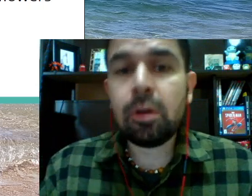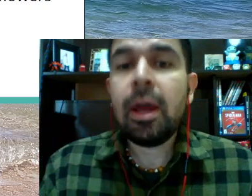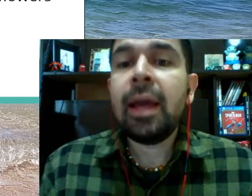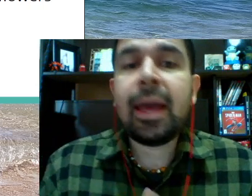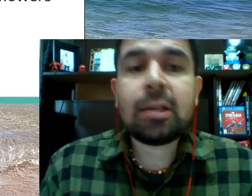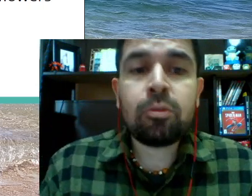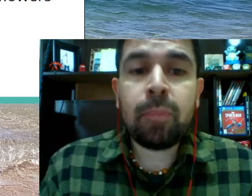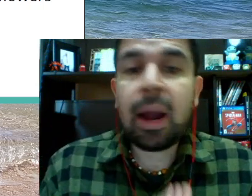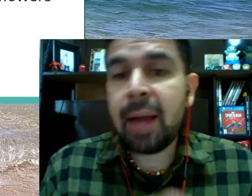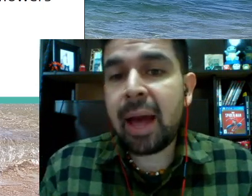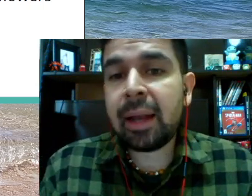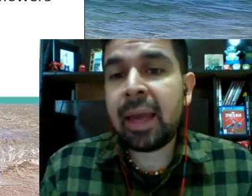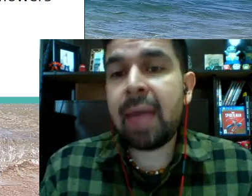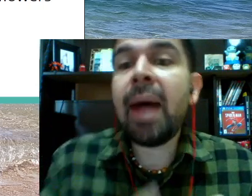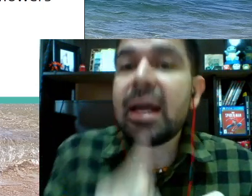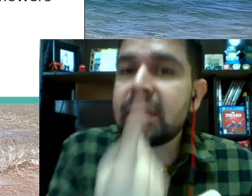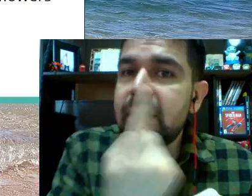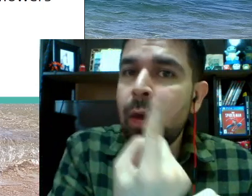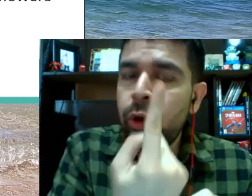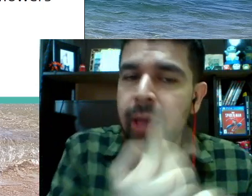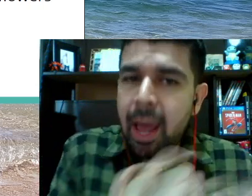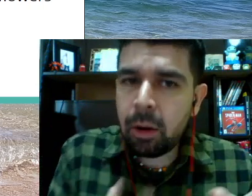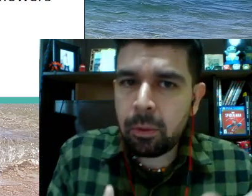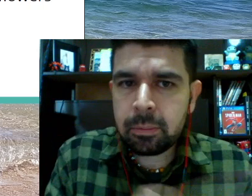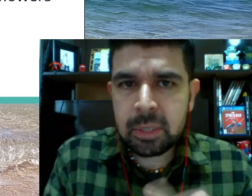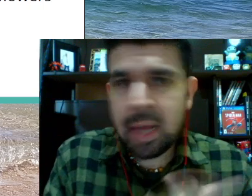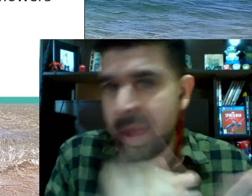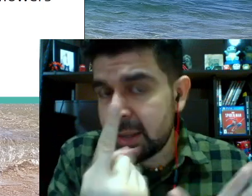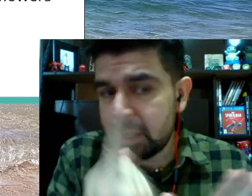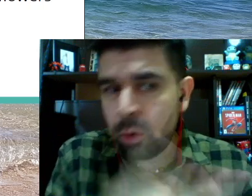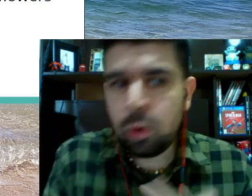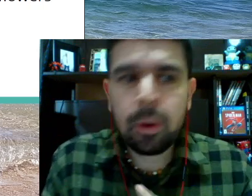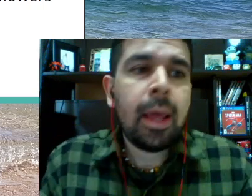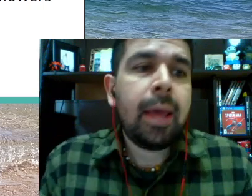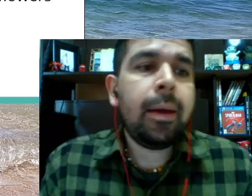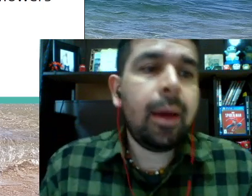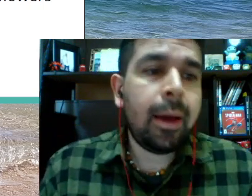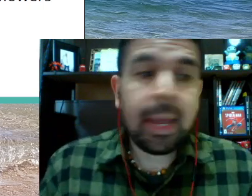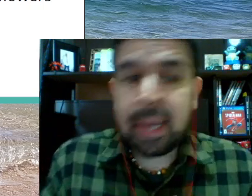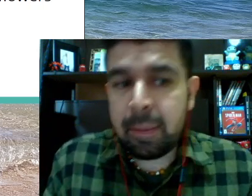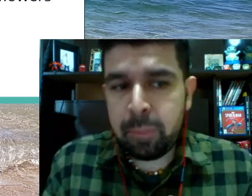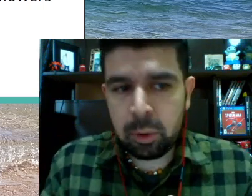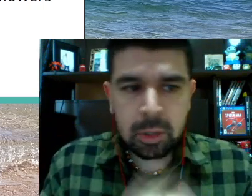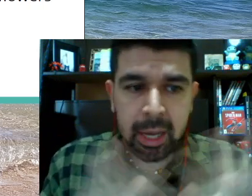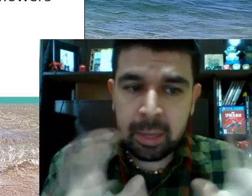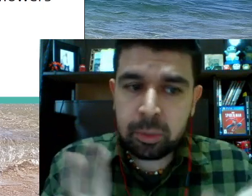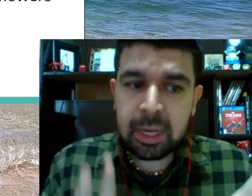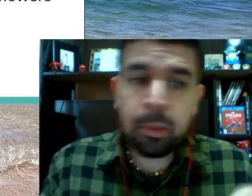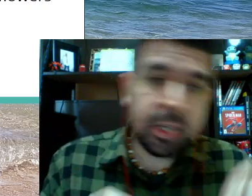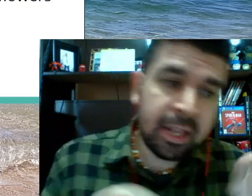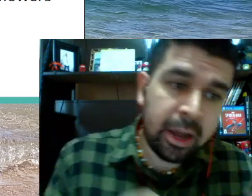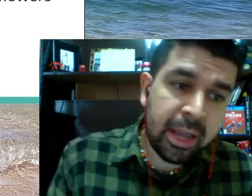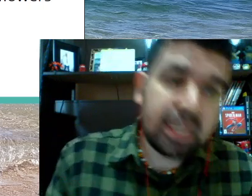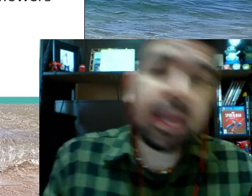esto que es para hablar que hay más de uno de algo si hay más de uno ejemplos aquí pues